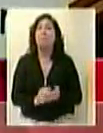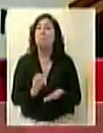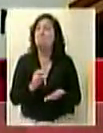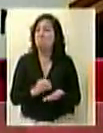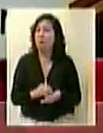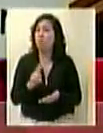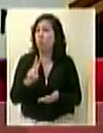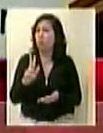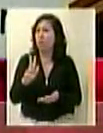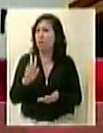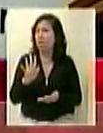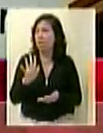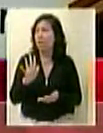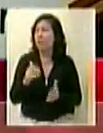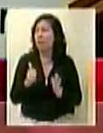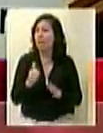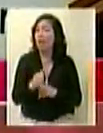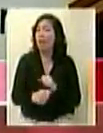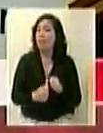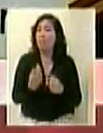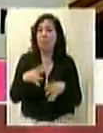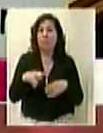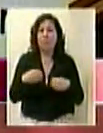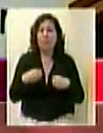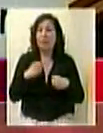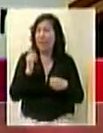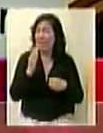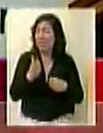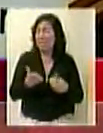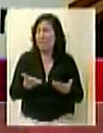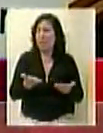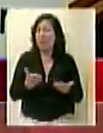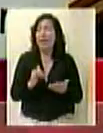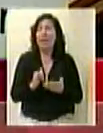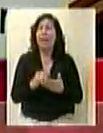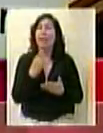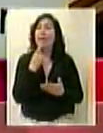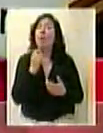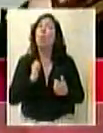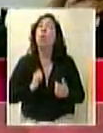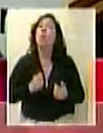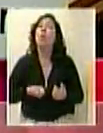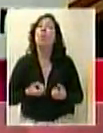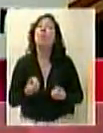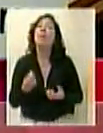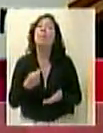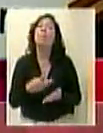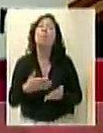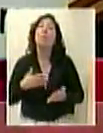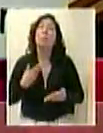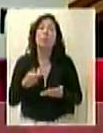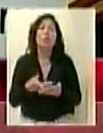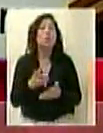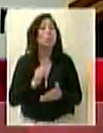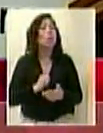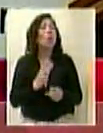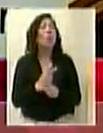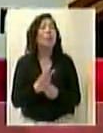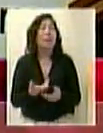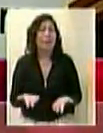de 2, 3, 4, 5, 6 años para obtener una sentencia en que les diga el juez cuál es el monto para poder mantener a sus